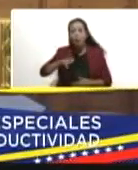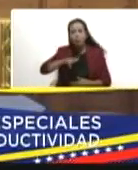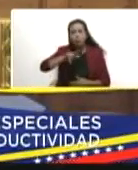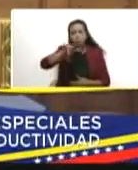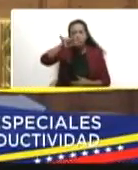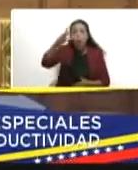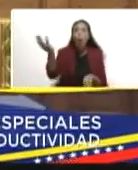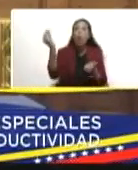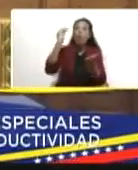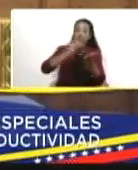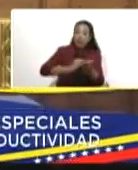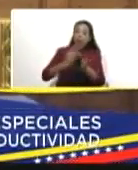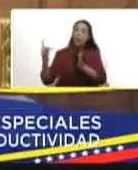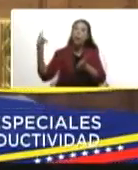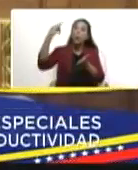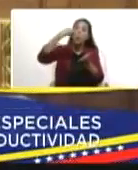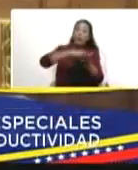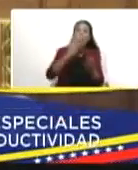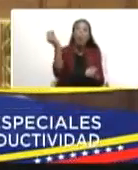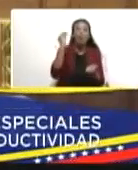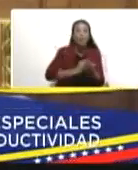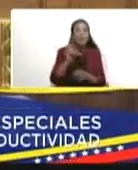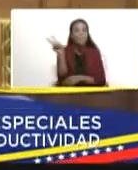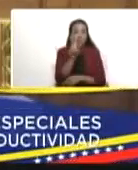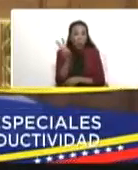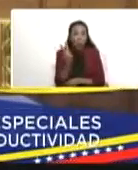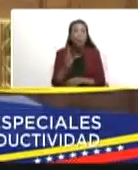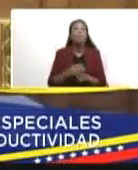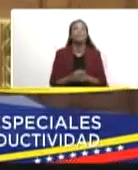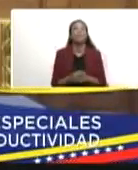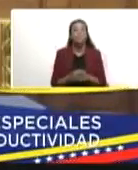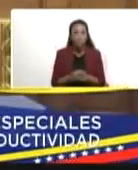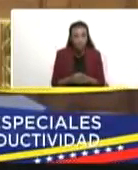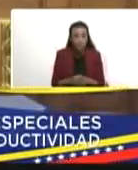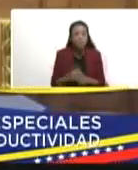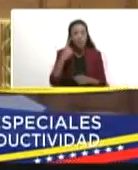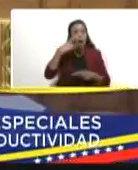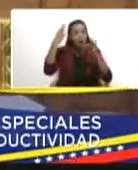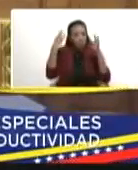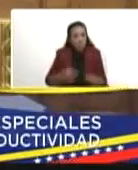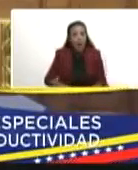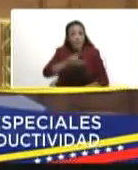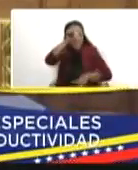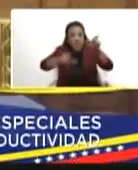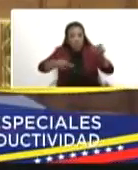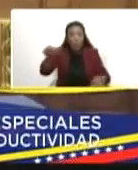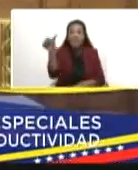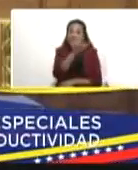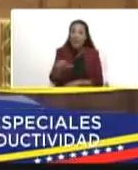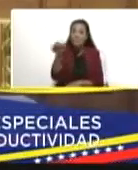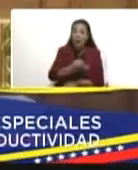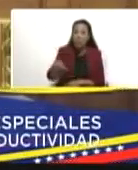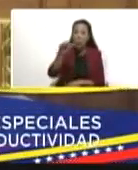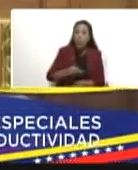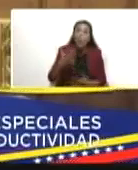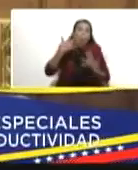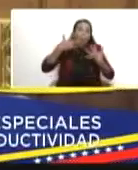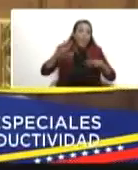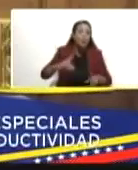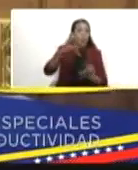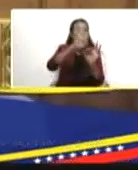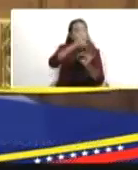de regreso llamado vuelta a la patria el plan vuelta a la patria está garantizando semanalmente por lo